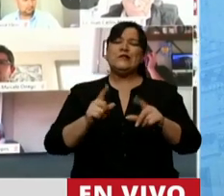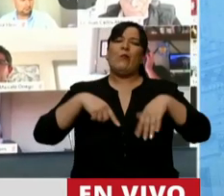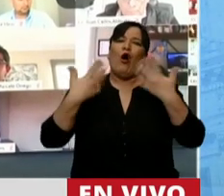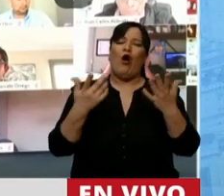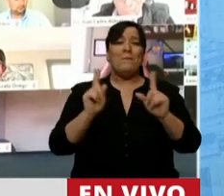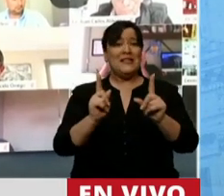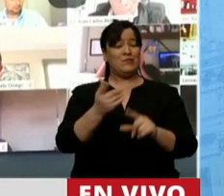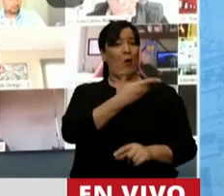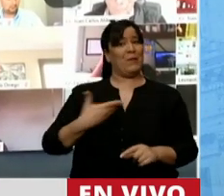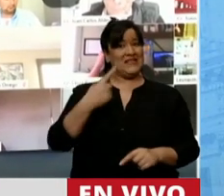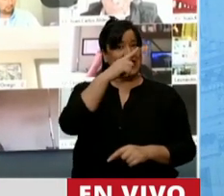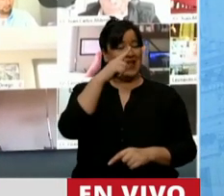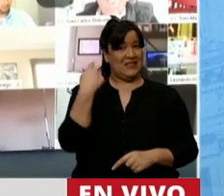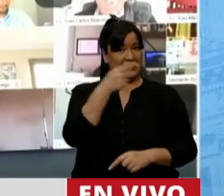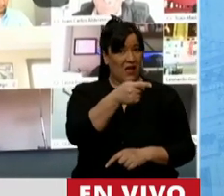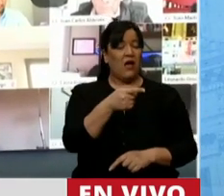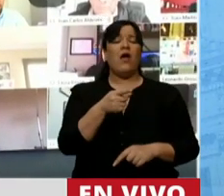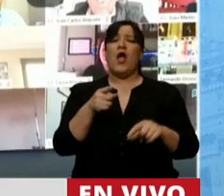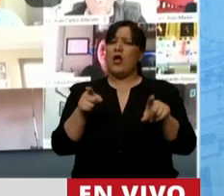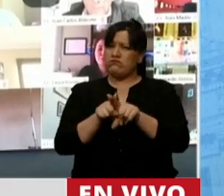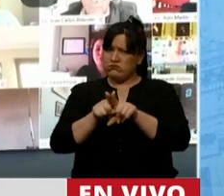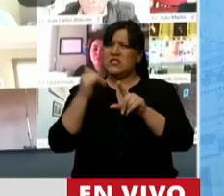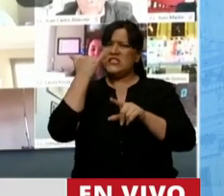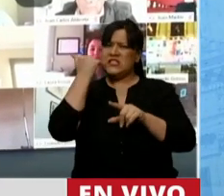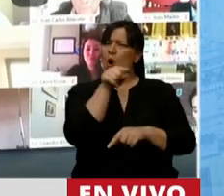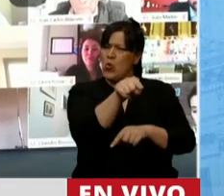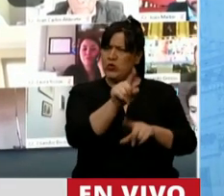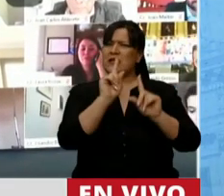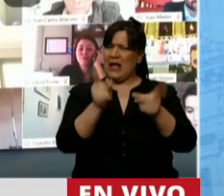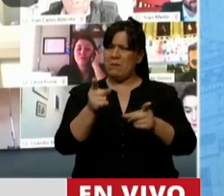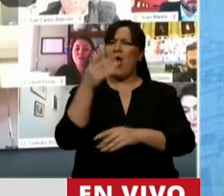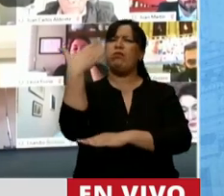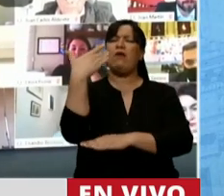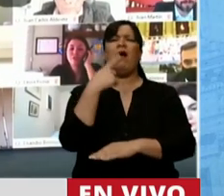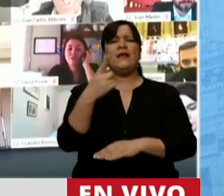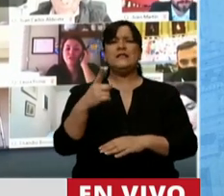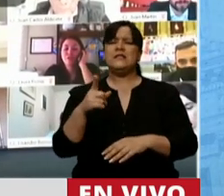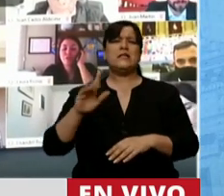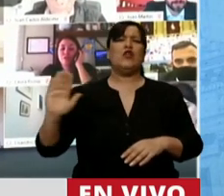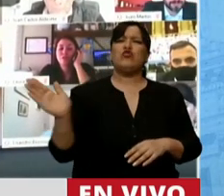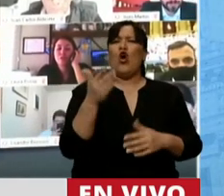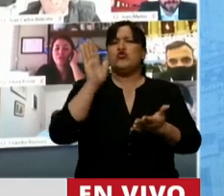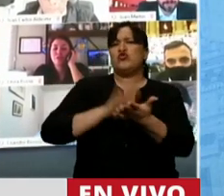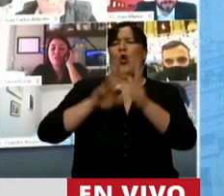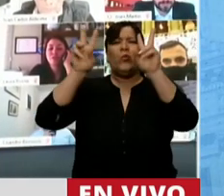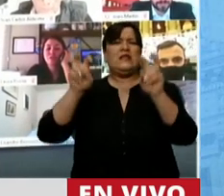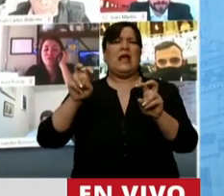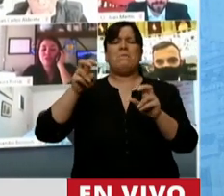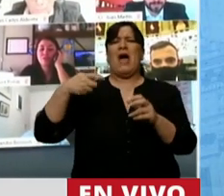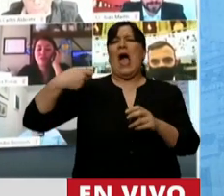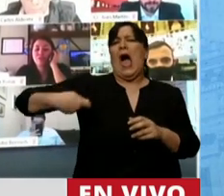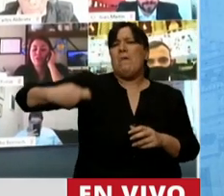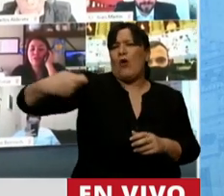como hizo el presidente y como lo escuchado decir a usted a todos los aportes que hay en mendoza